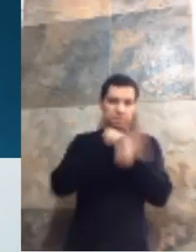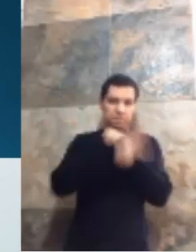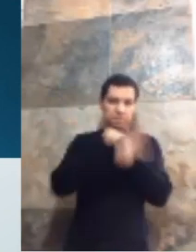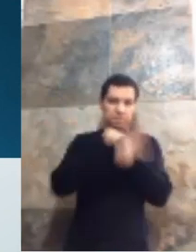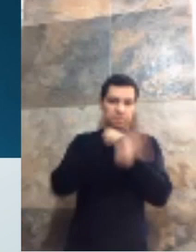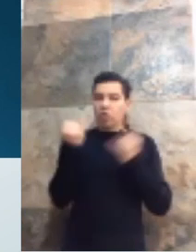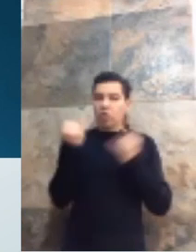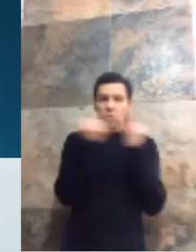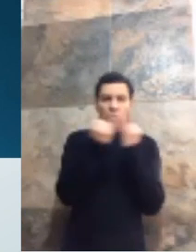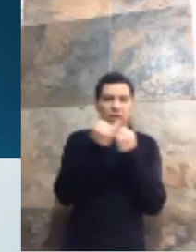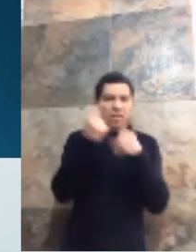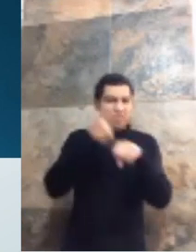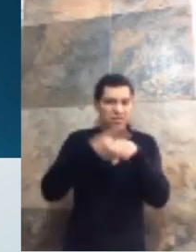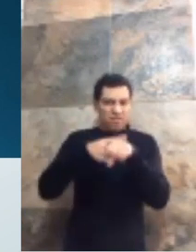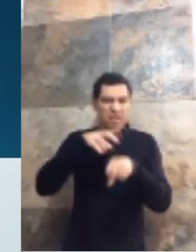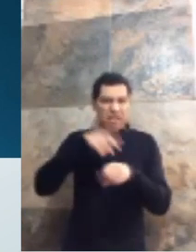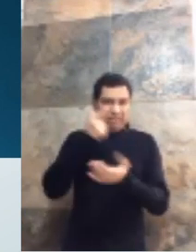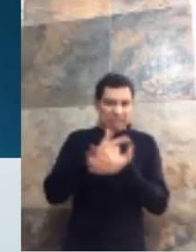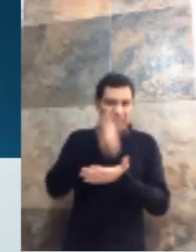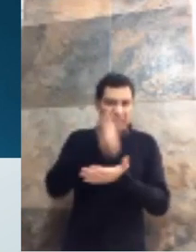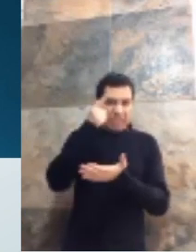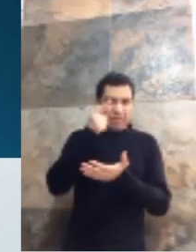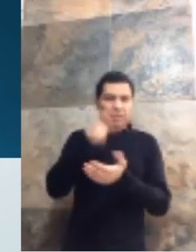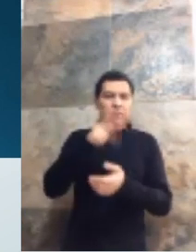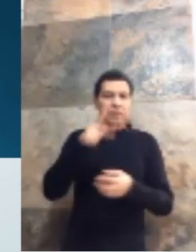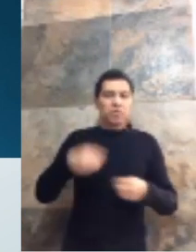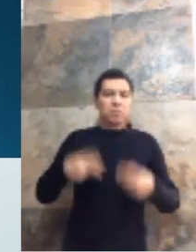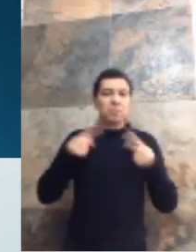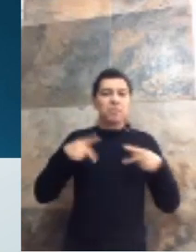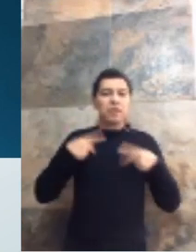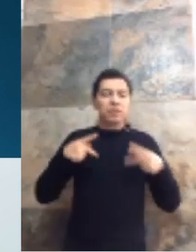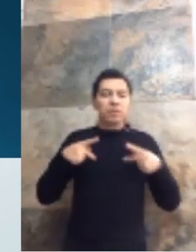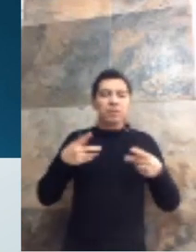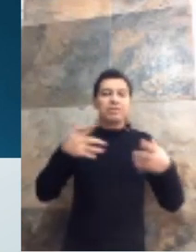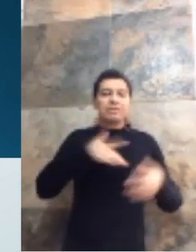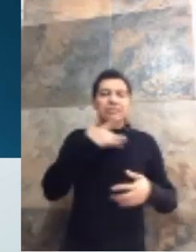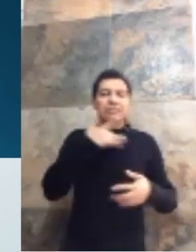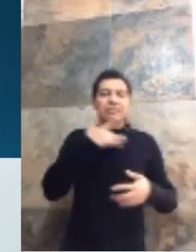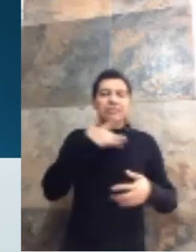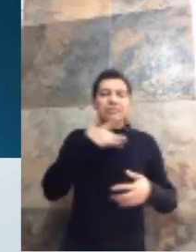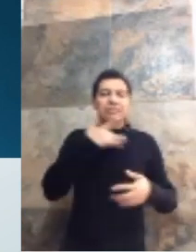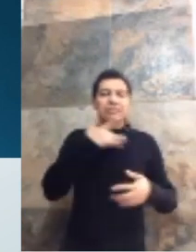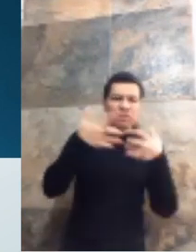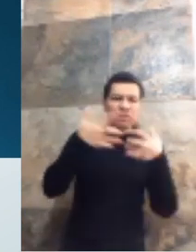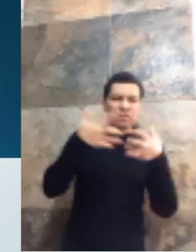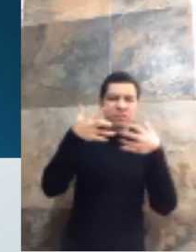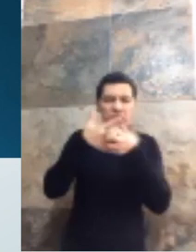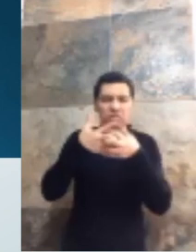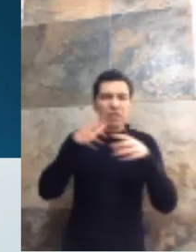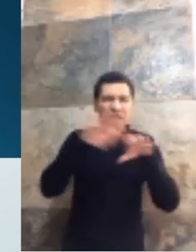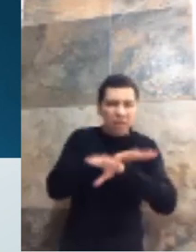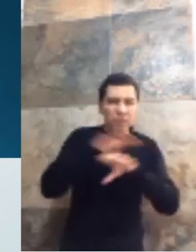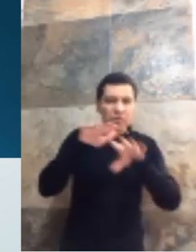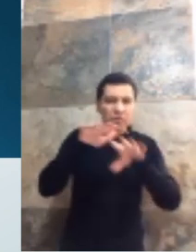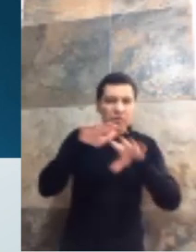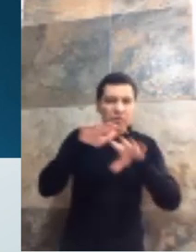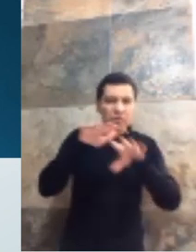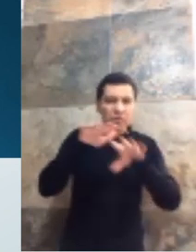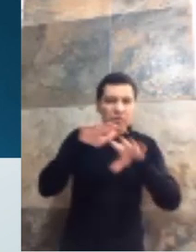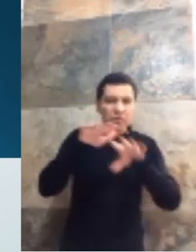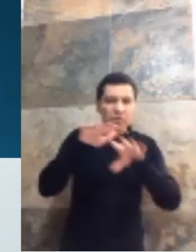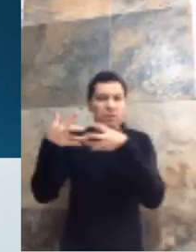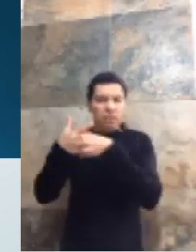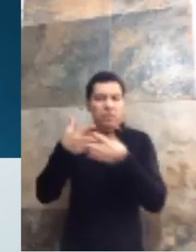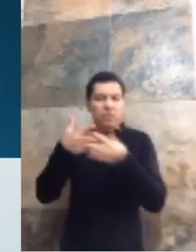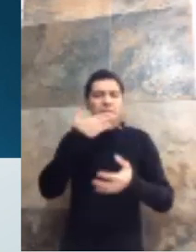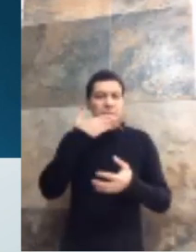hacer es, no todos son malas noticias, es más, si a mí me preguntaran, lo mejor que va a salir de esto es la